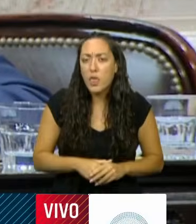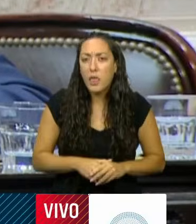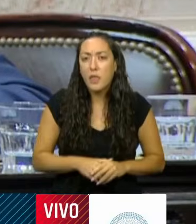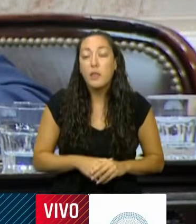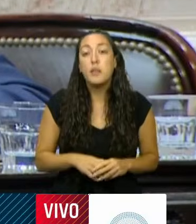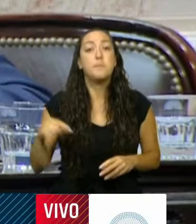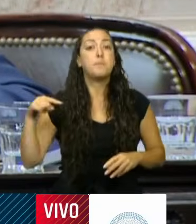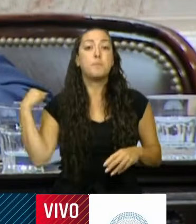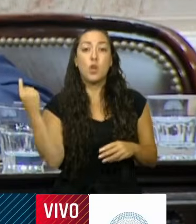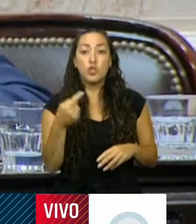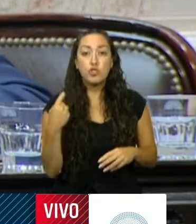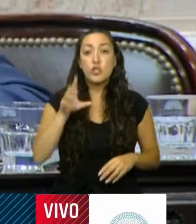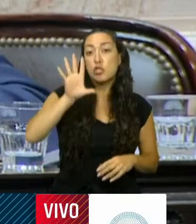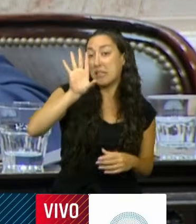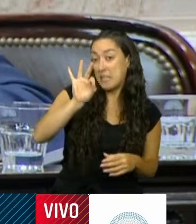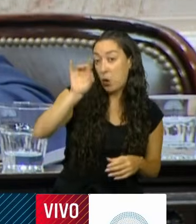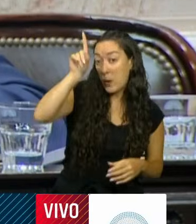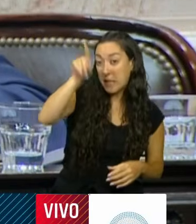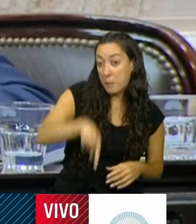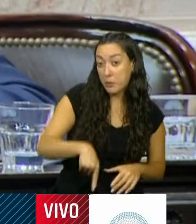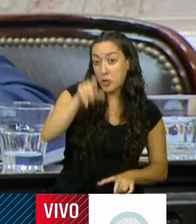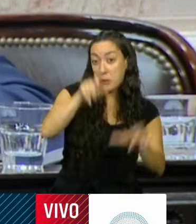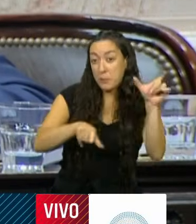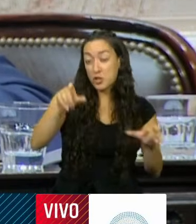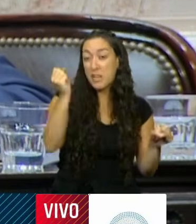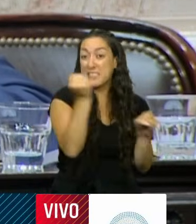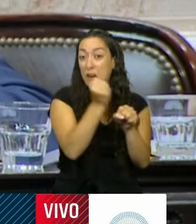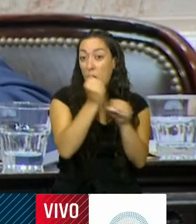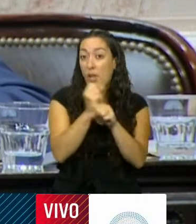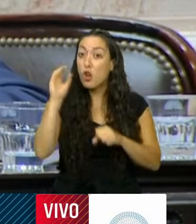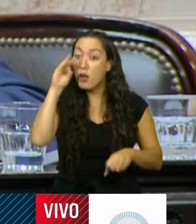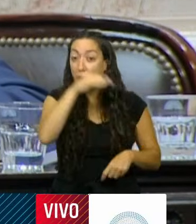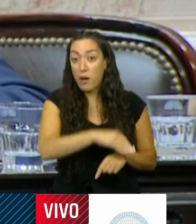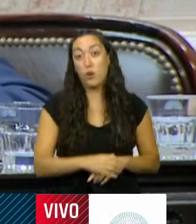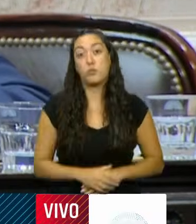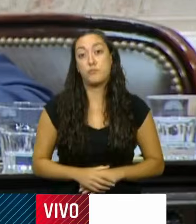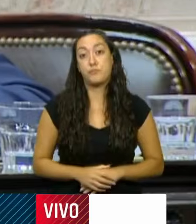Tenemos un 50% de trabajadores informales,